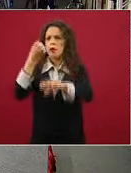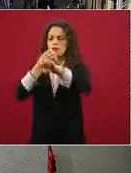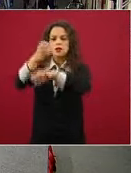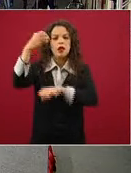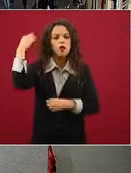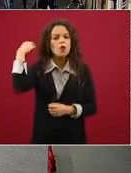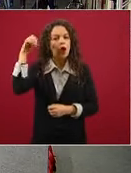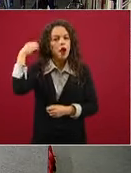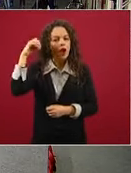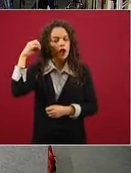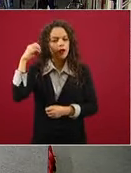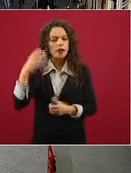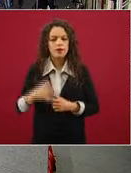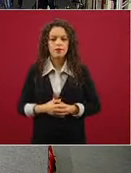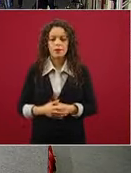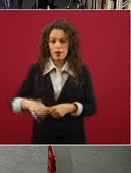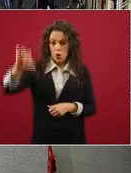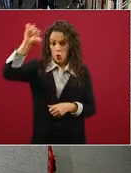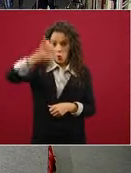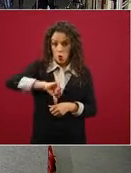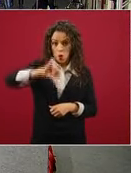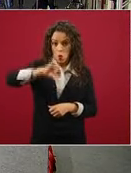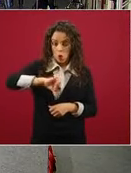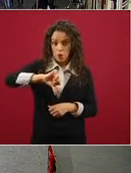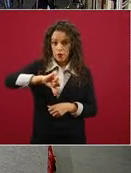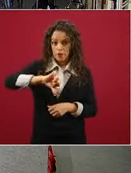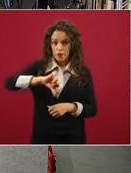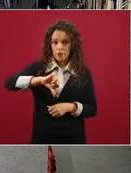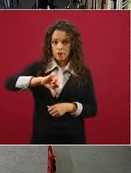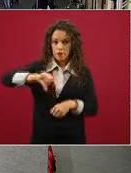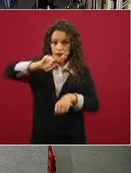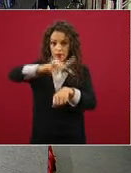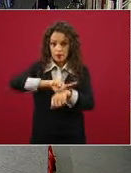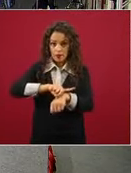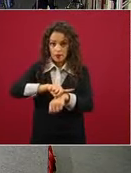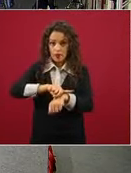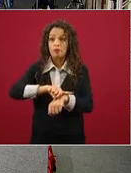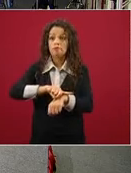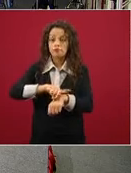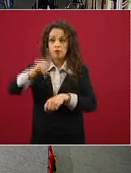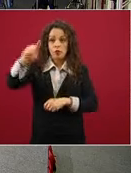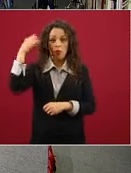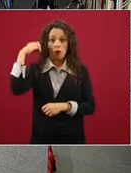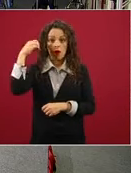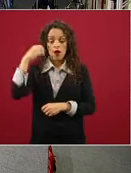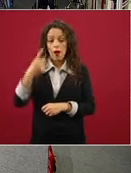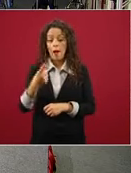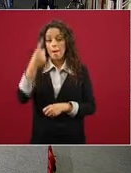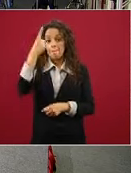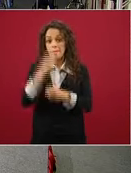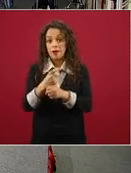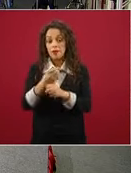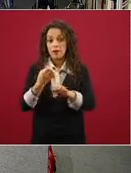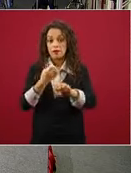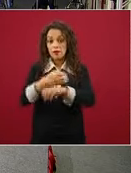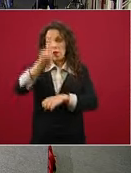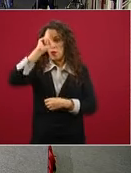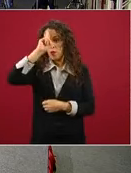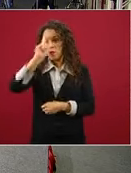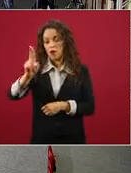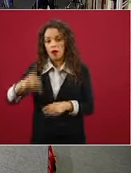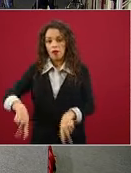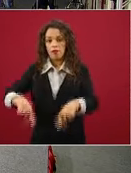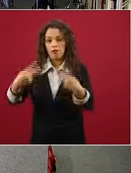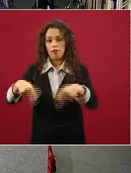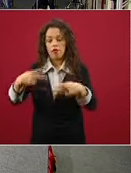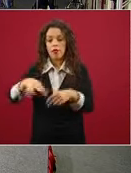que hoy es el primer estado en México que prohíbe la venta de papas y refrescos a menores de edad. ¿Qué